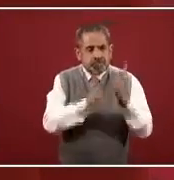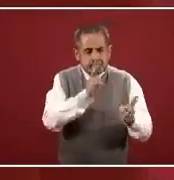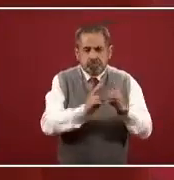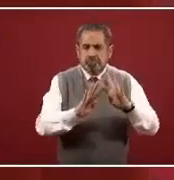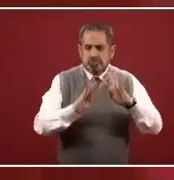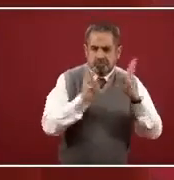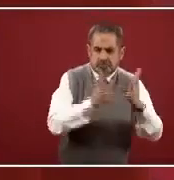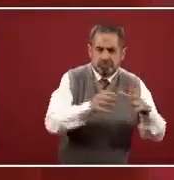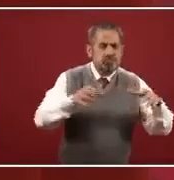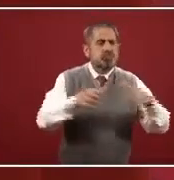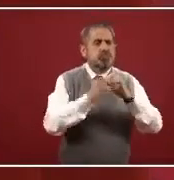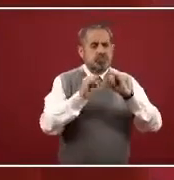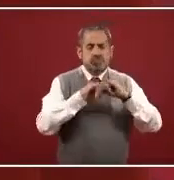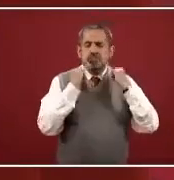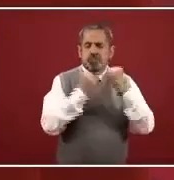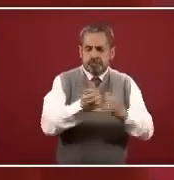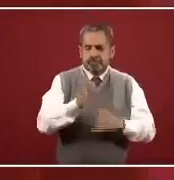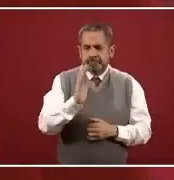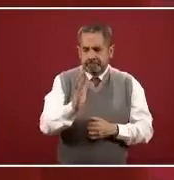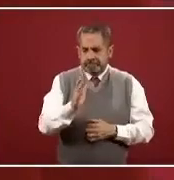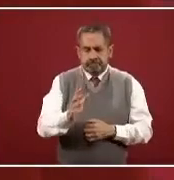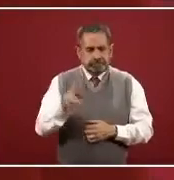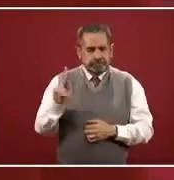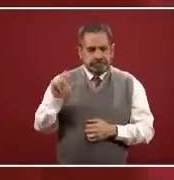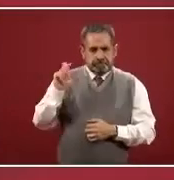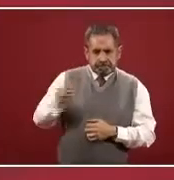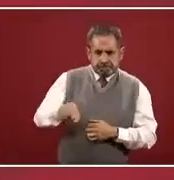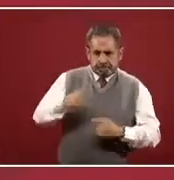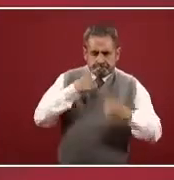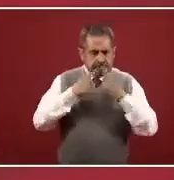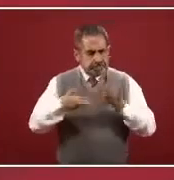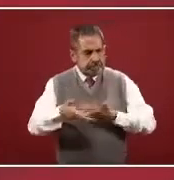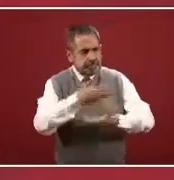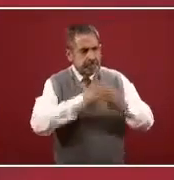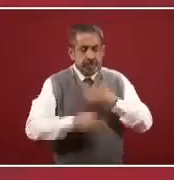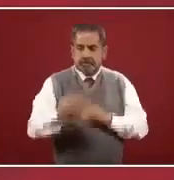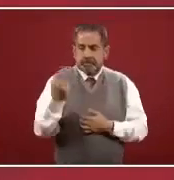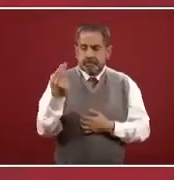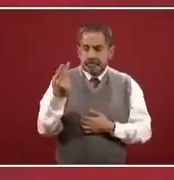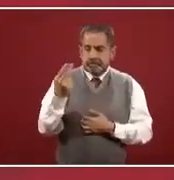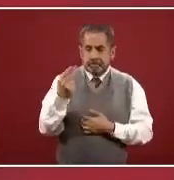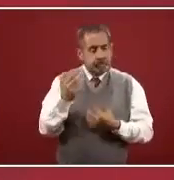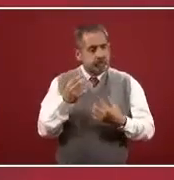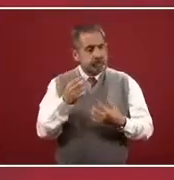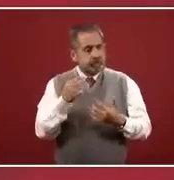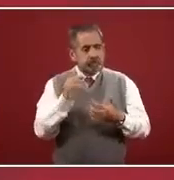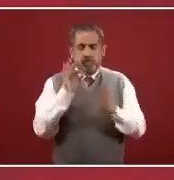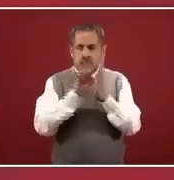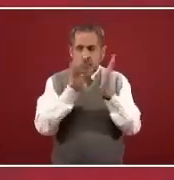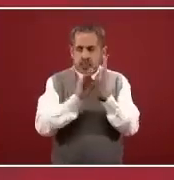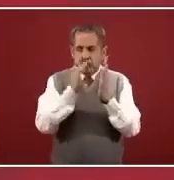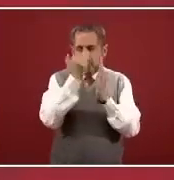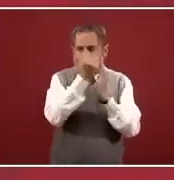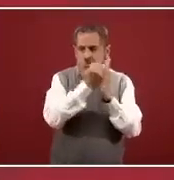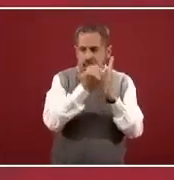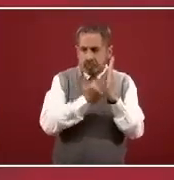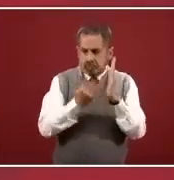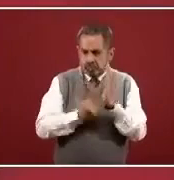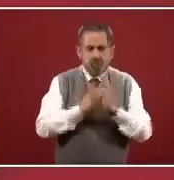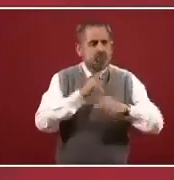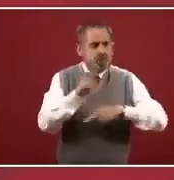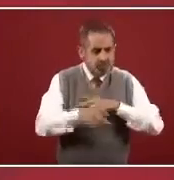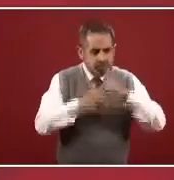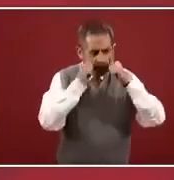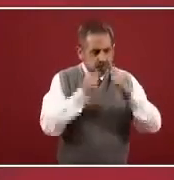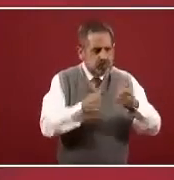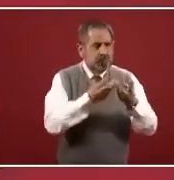ellos han integrado un plan al que han denominado un plan de 25 pasos para poder empezar a atender y a resolver